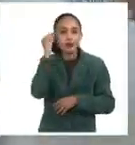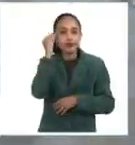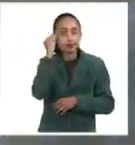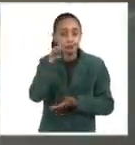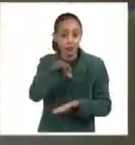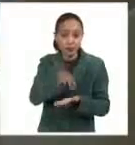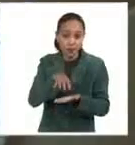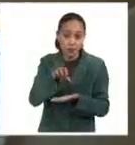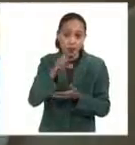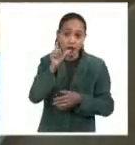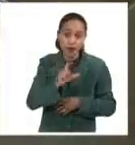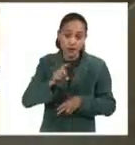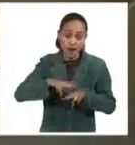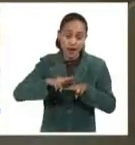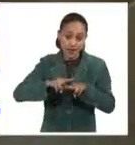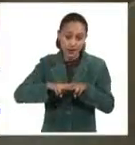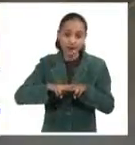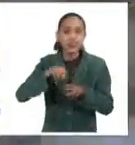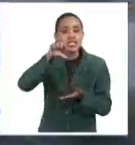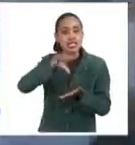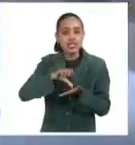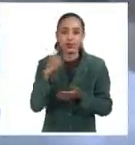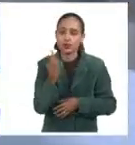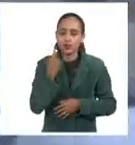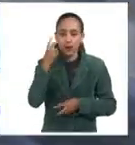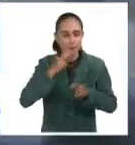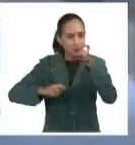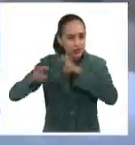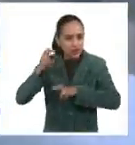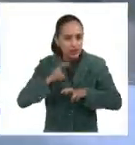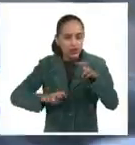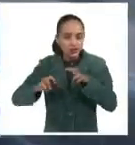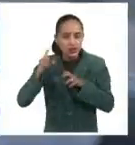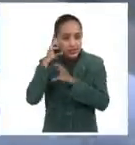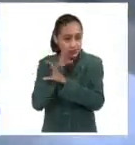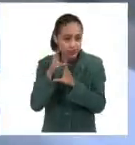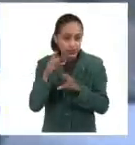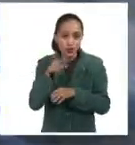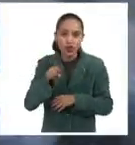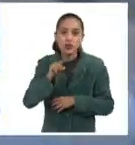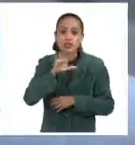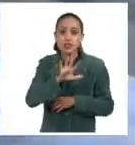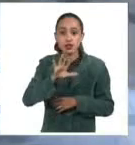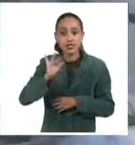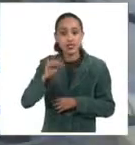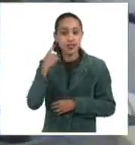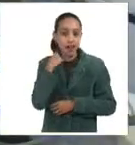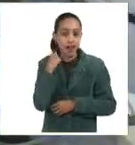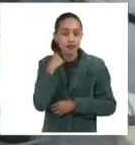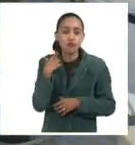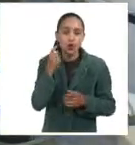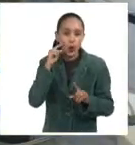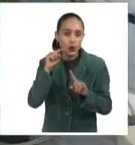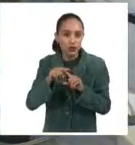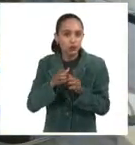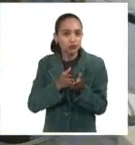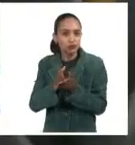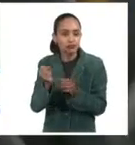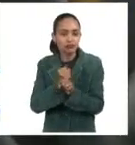capitalino, el Centro Nacional de Investigaciones Científicas cumple 57 años con la misión de continuar su legado